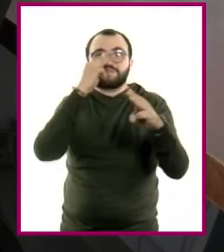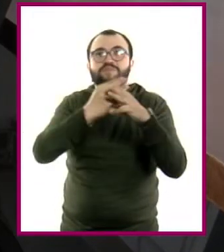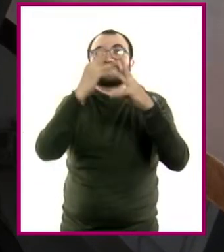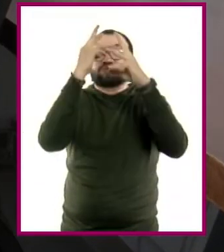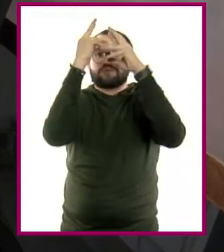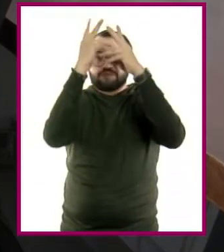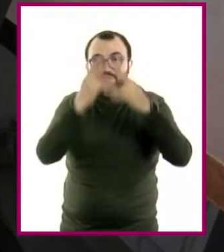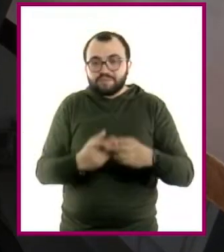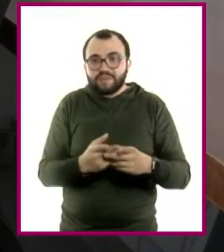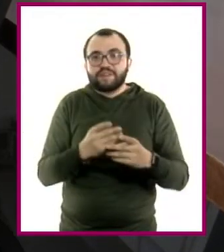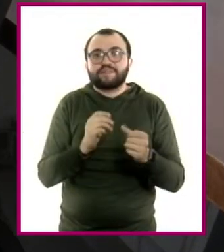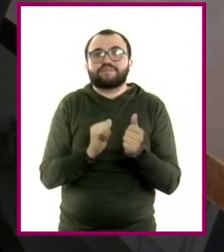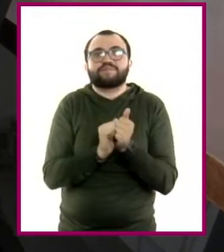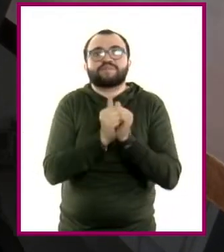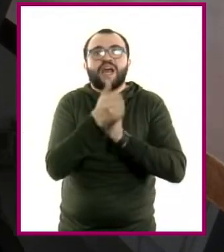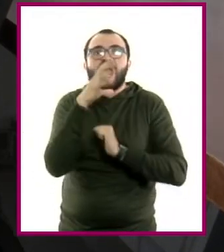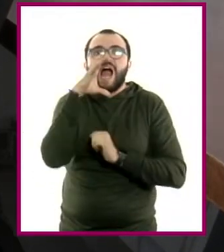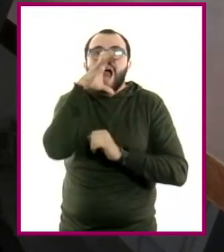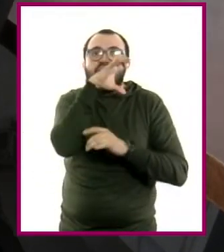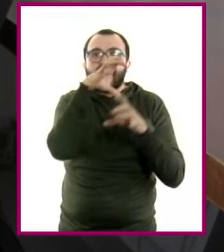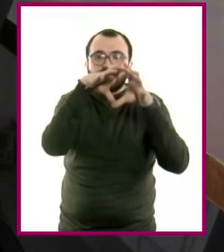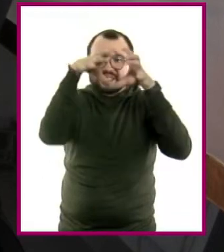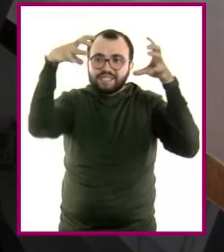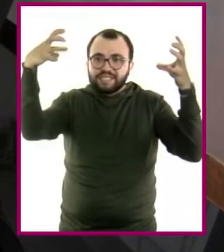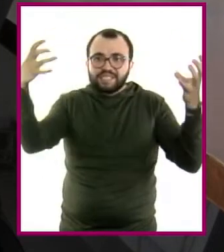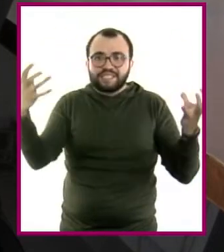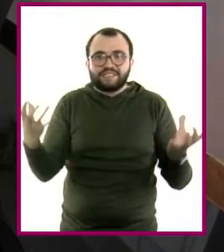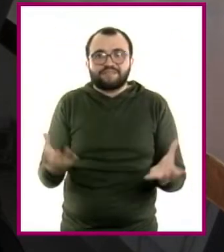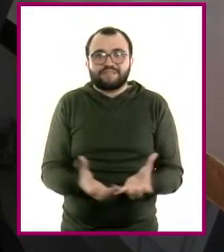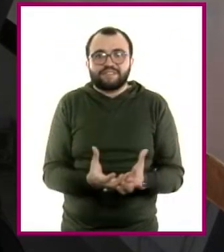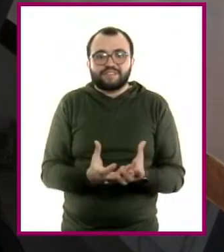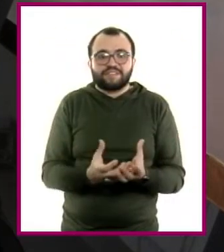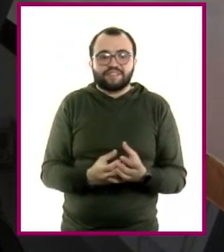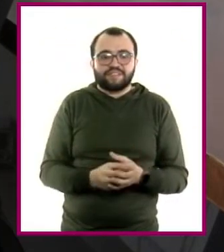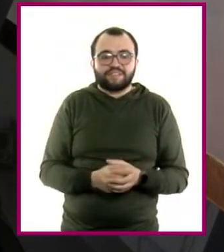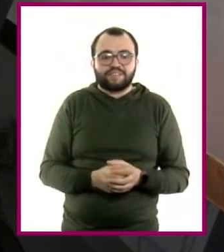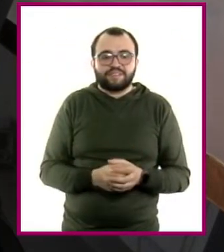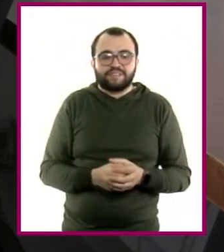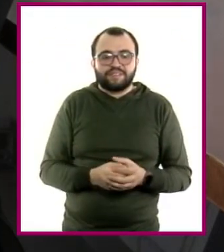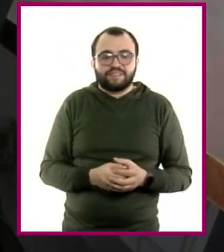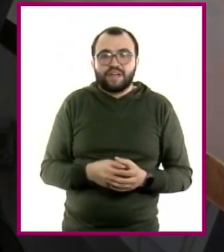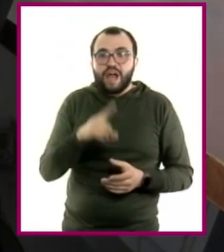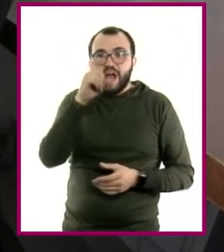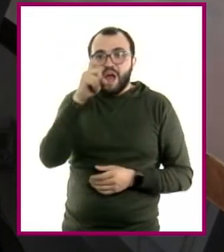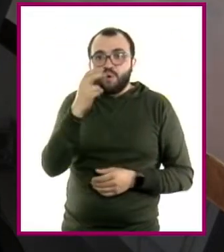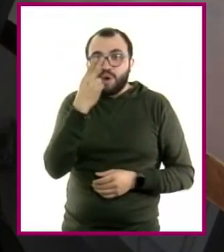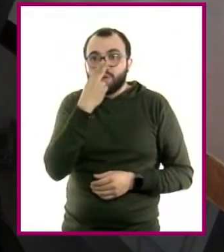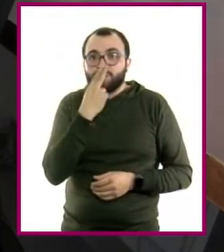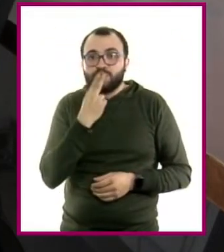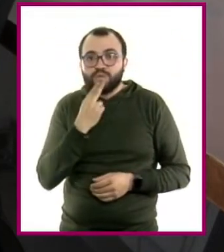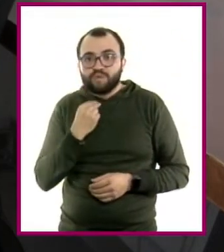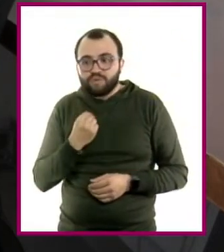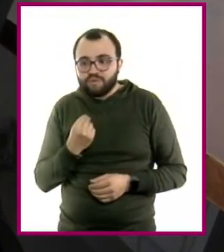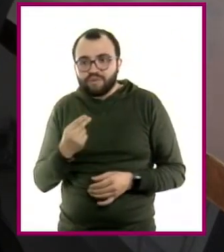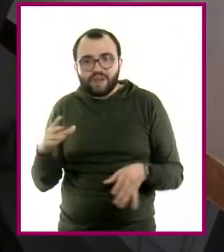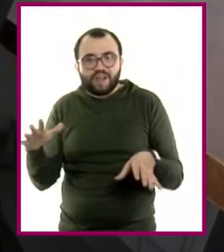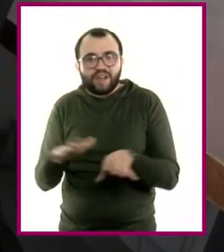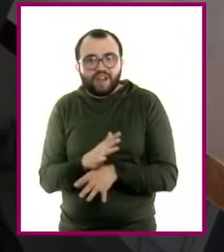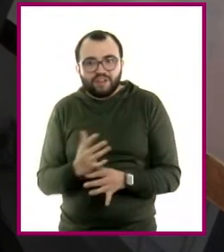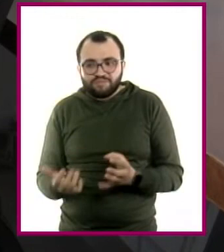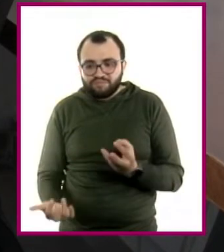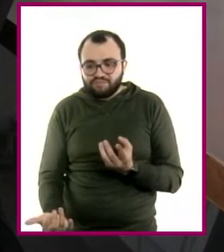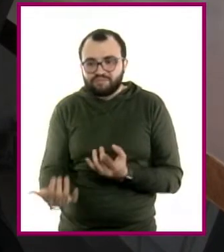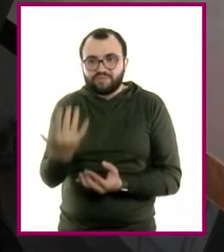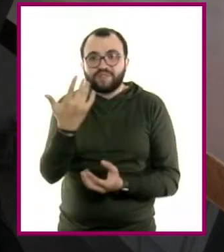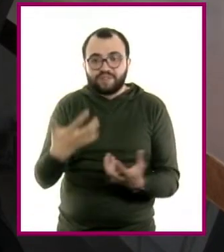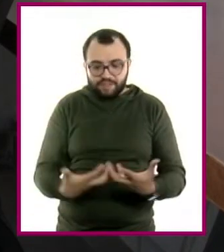va a traer calentamiento global, aumento de los niveles de CO2, eutrofización de aguas dulces, aumento de la erosión de